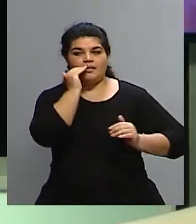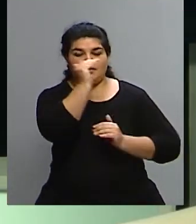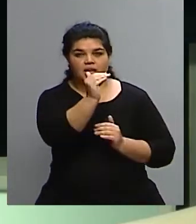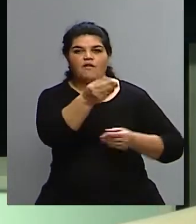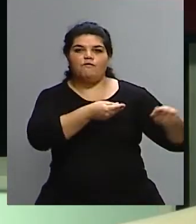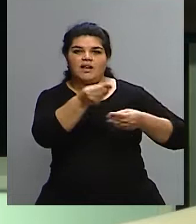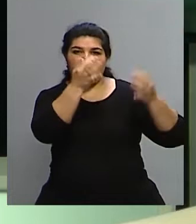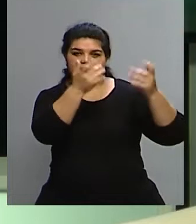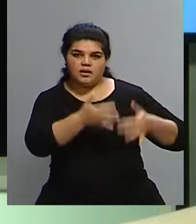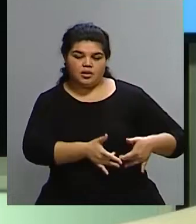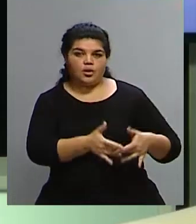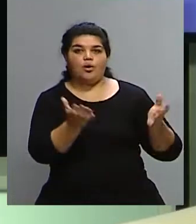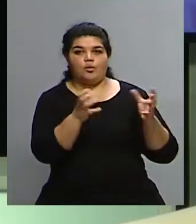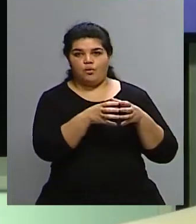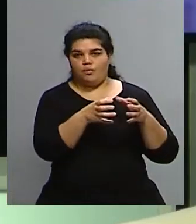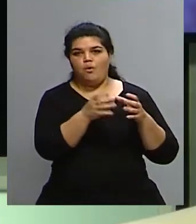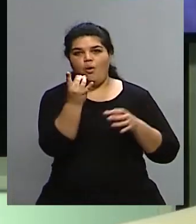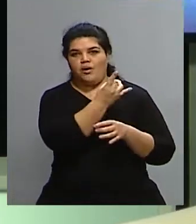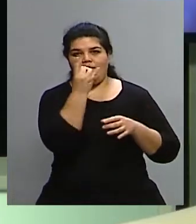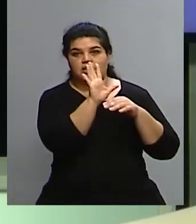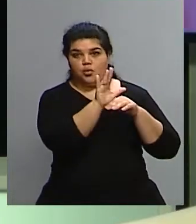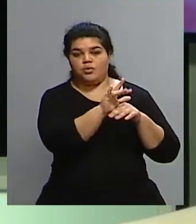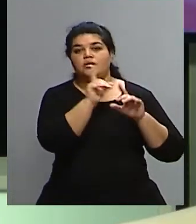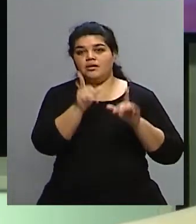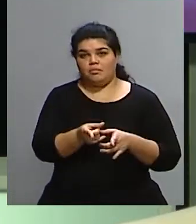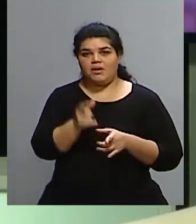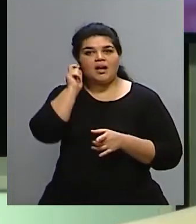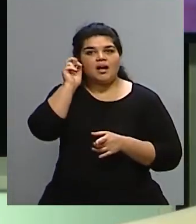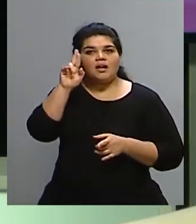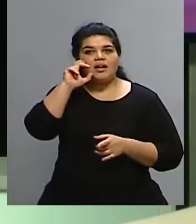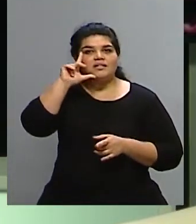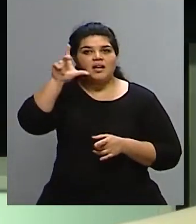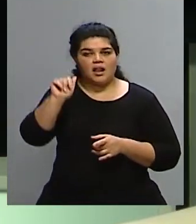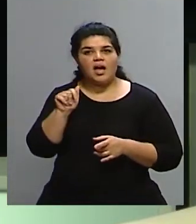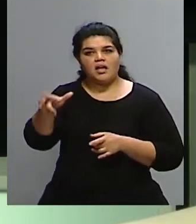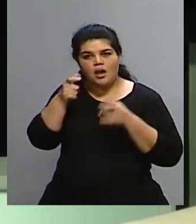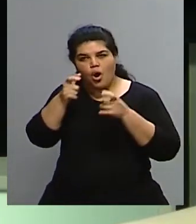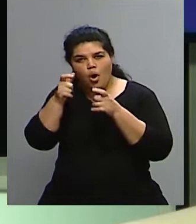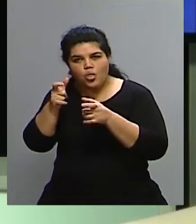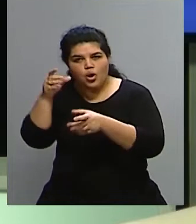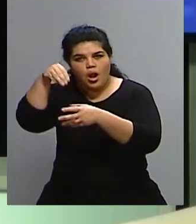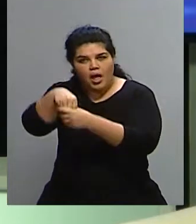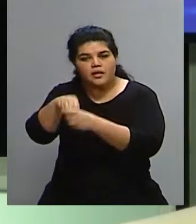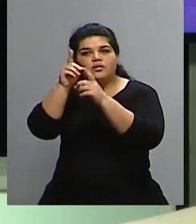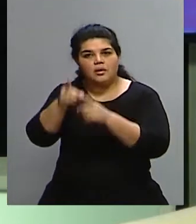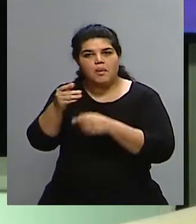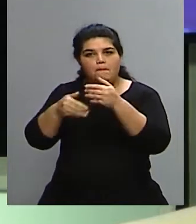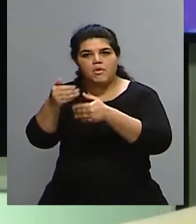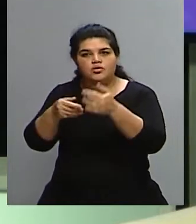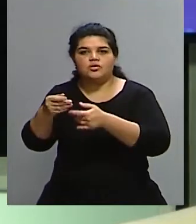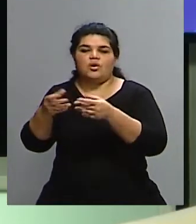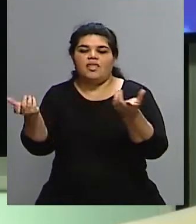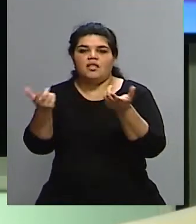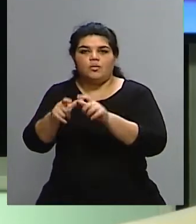UNCUYO. Y también tenemos como invitada a Graciela Salvo, directora de Auditoría Interna y Control de Procesos del Tribunal de Cuentas